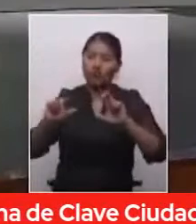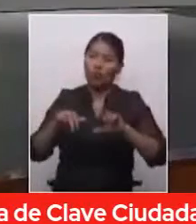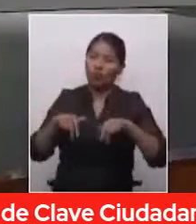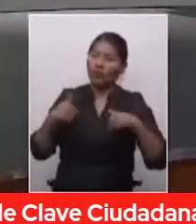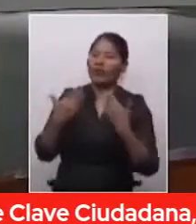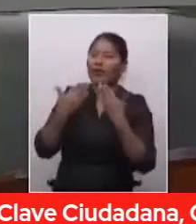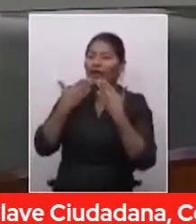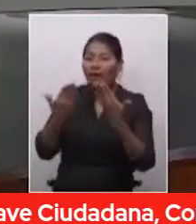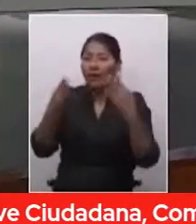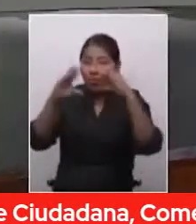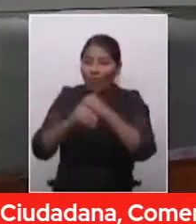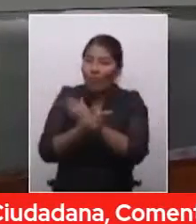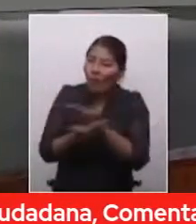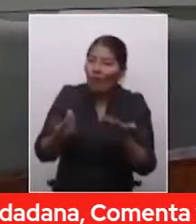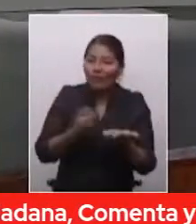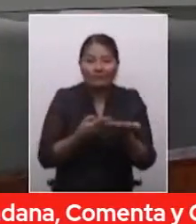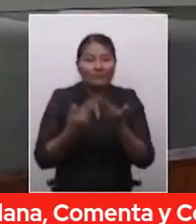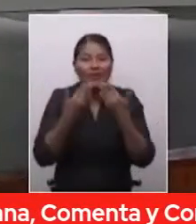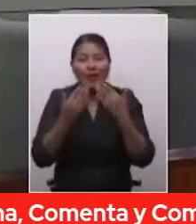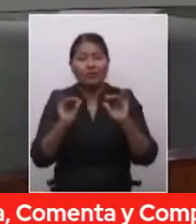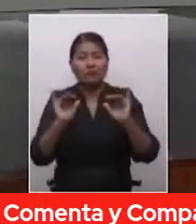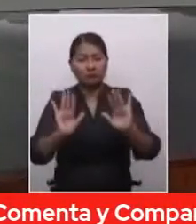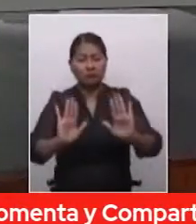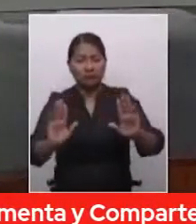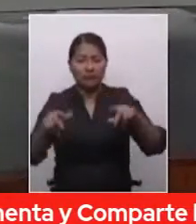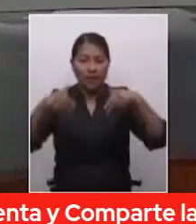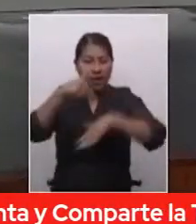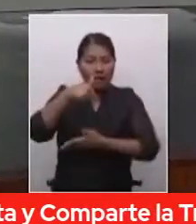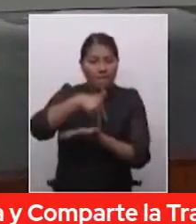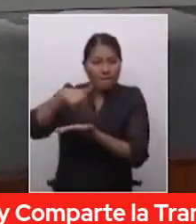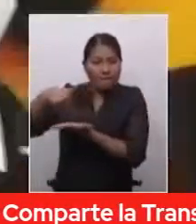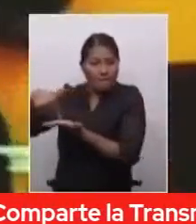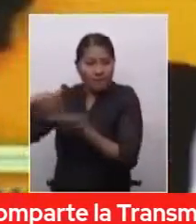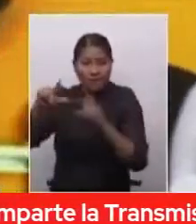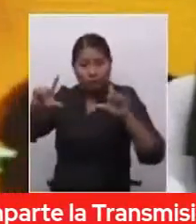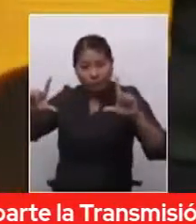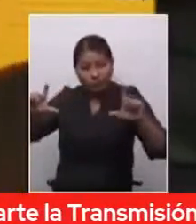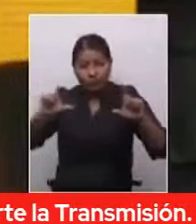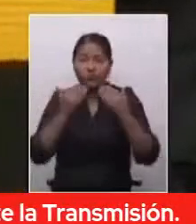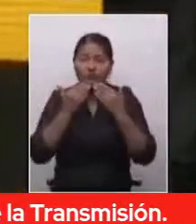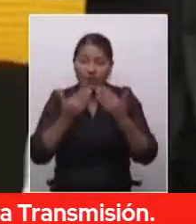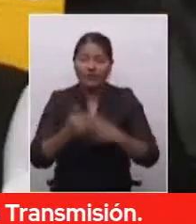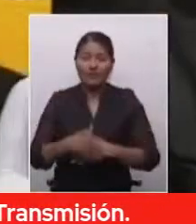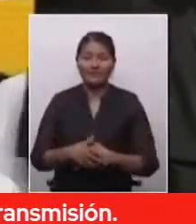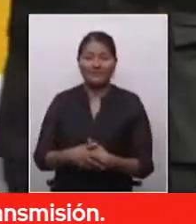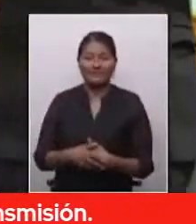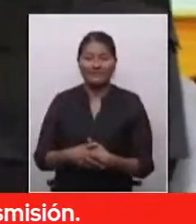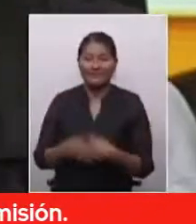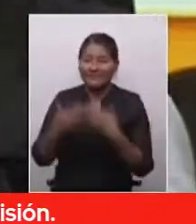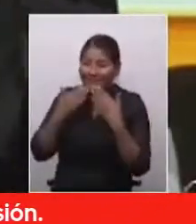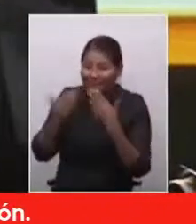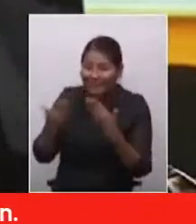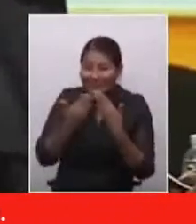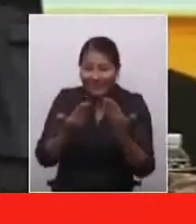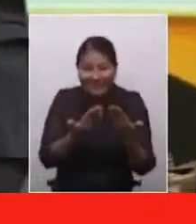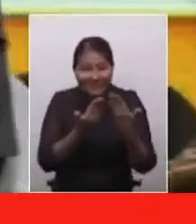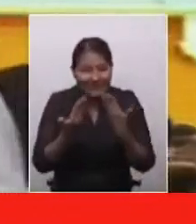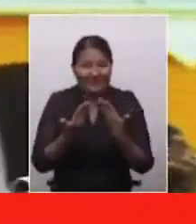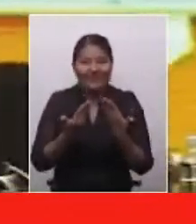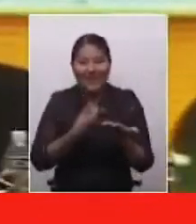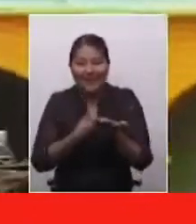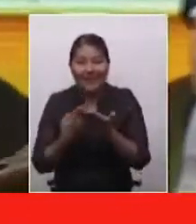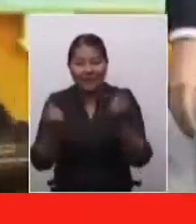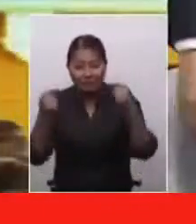estado esta noche en este debate municipal. Ahí nomás, para una foto de grupo. Muchísimas gracias. Gracias por haber participado de este